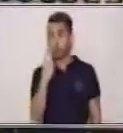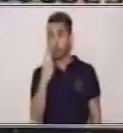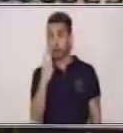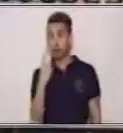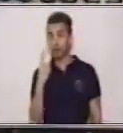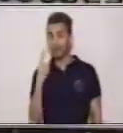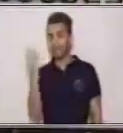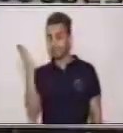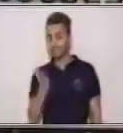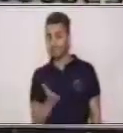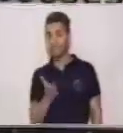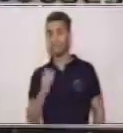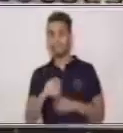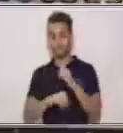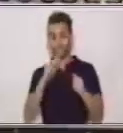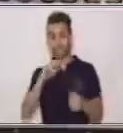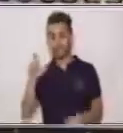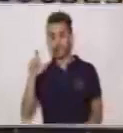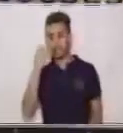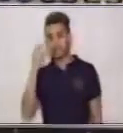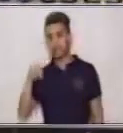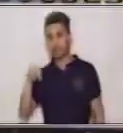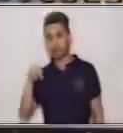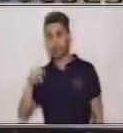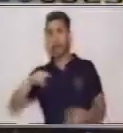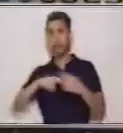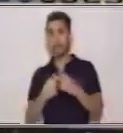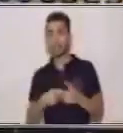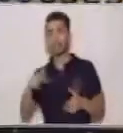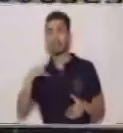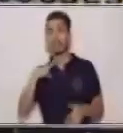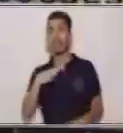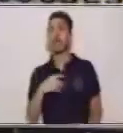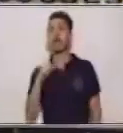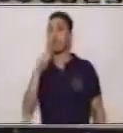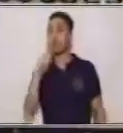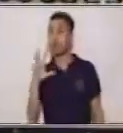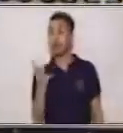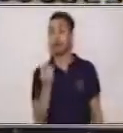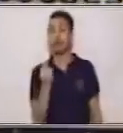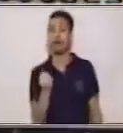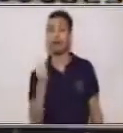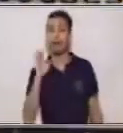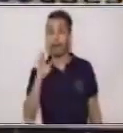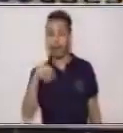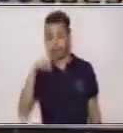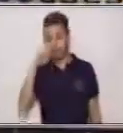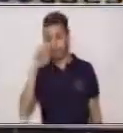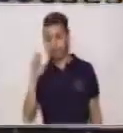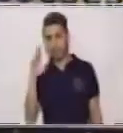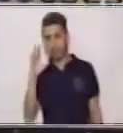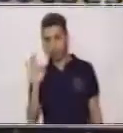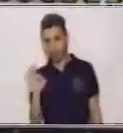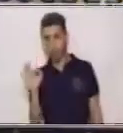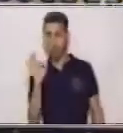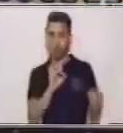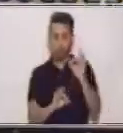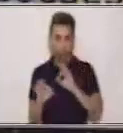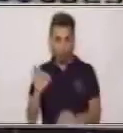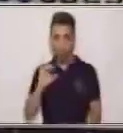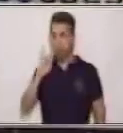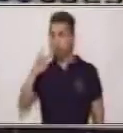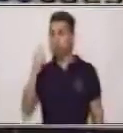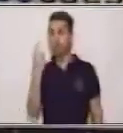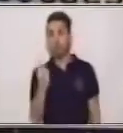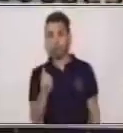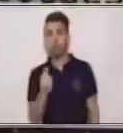comienza teniendo un entero o una unidad. ¿Por qué se llama entero o por qué se llama unidad? Se llama así